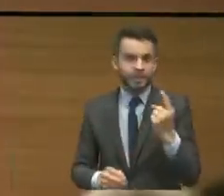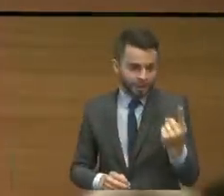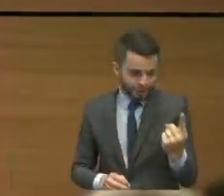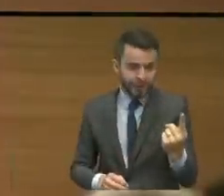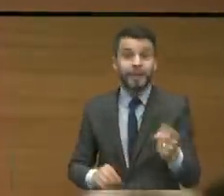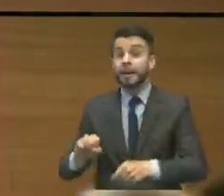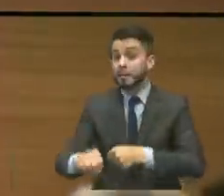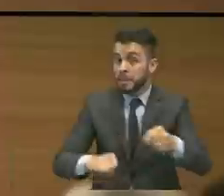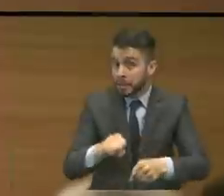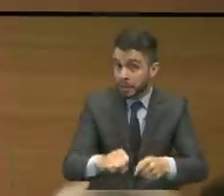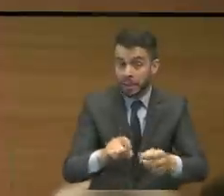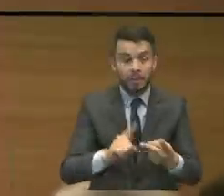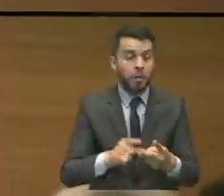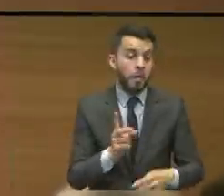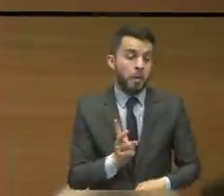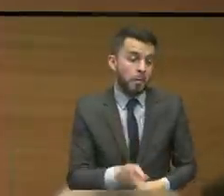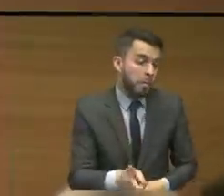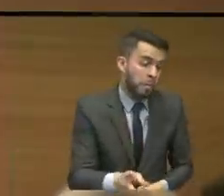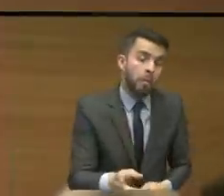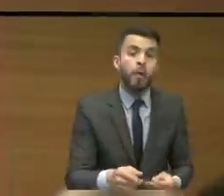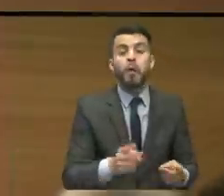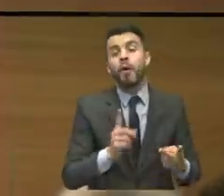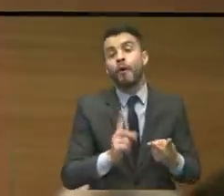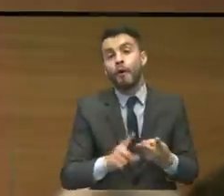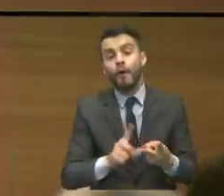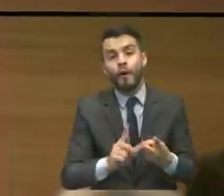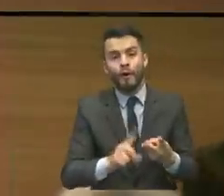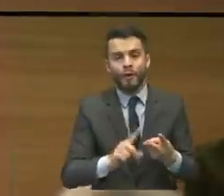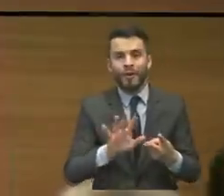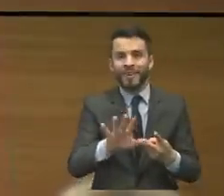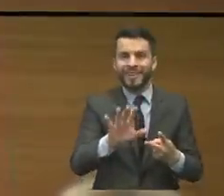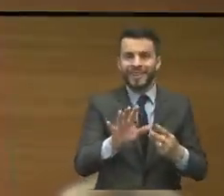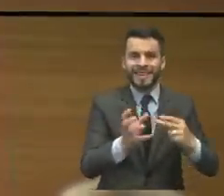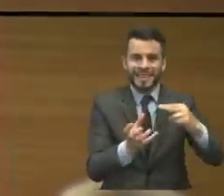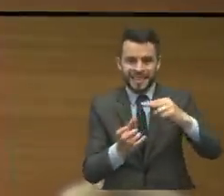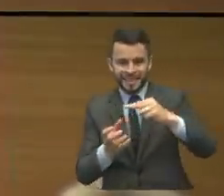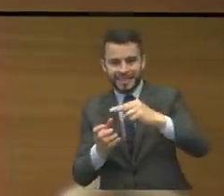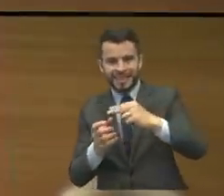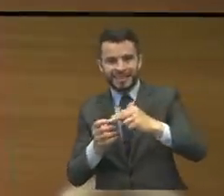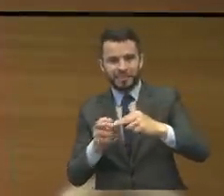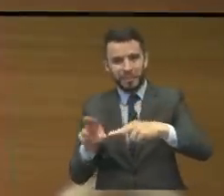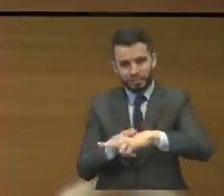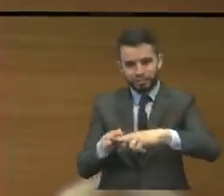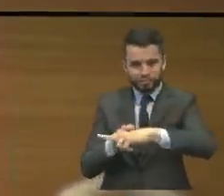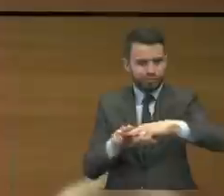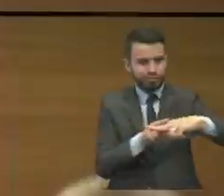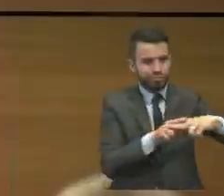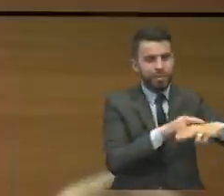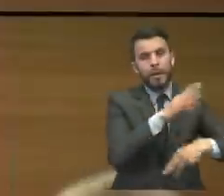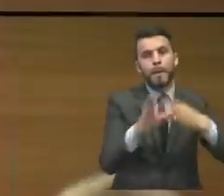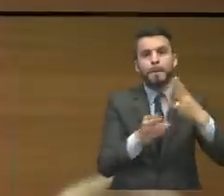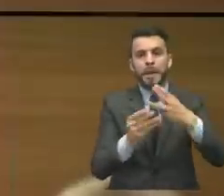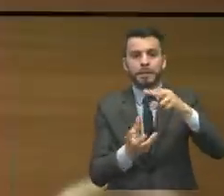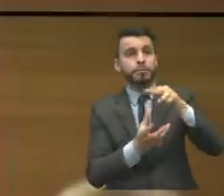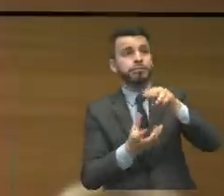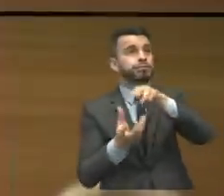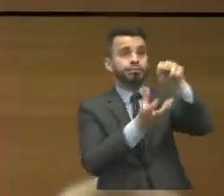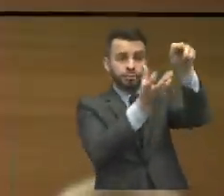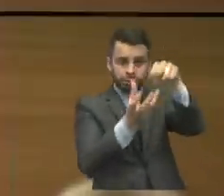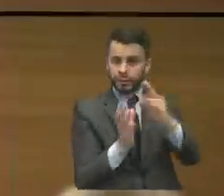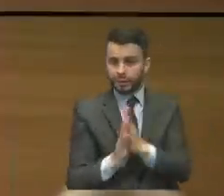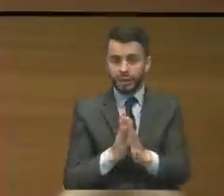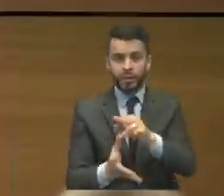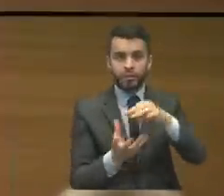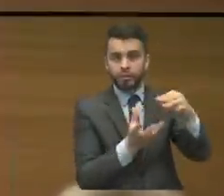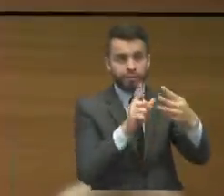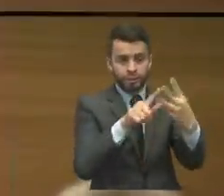ciclorruta peatonal, el ciclocarril de duales eléctricos dedicado, más el cable para moverse por el centro. Eso